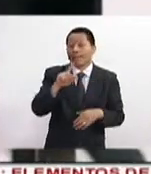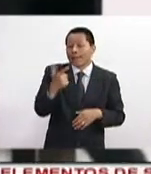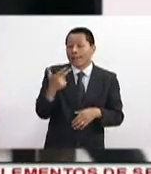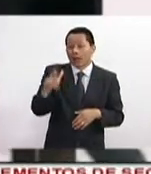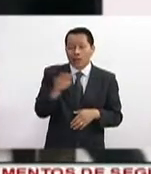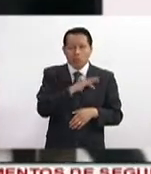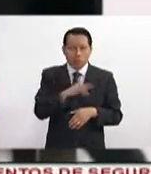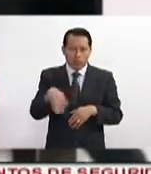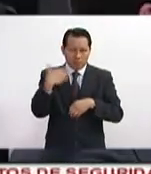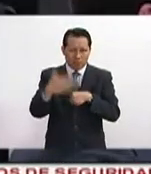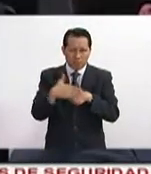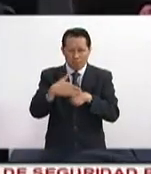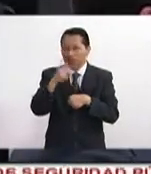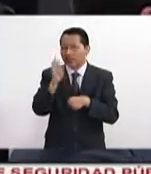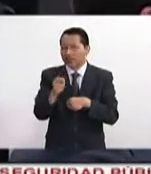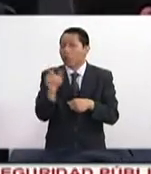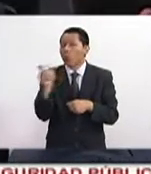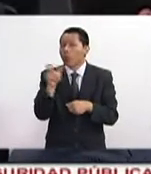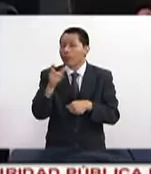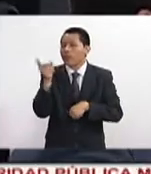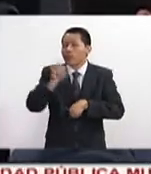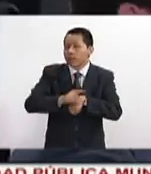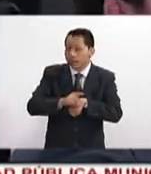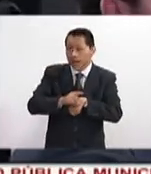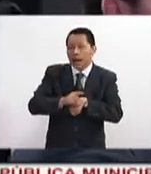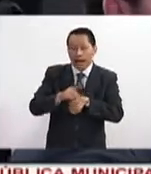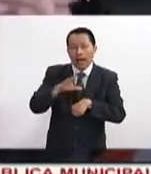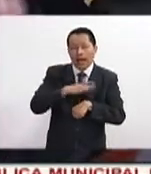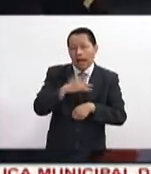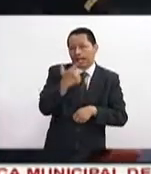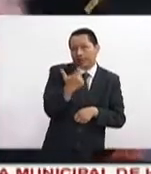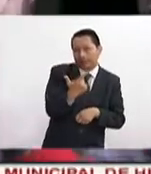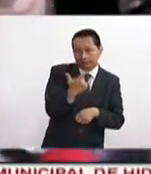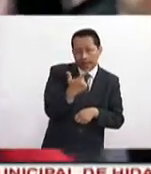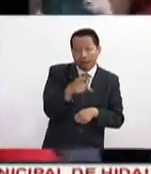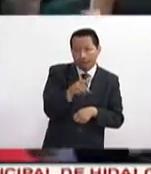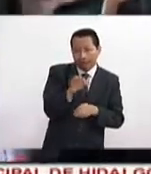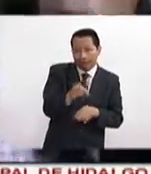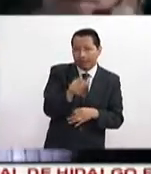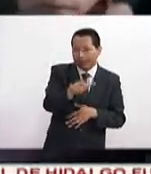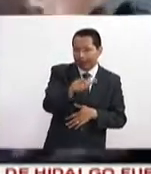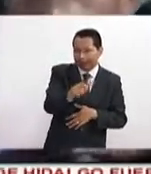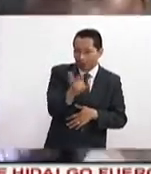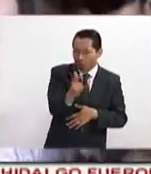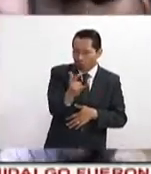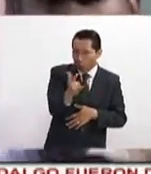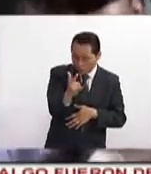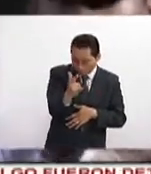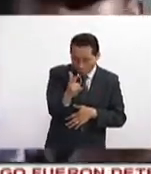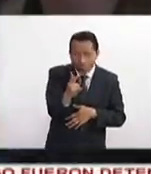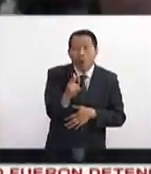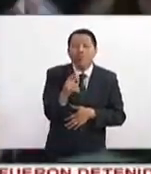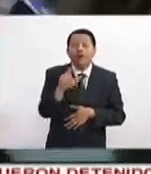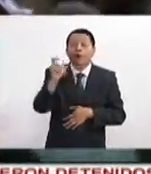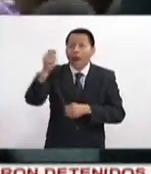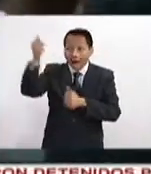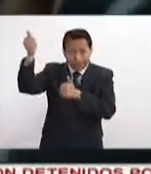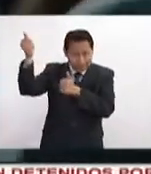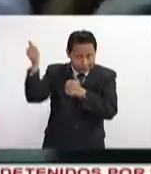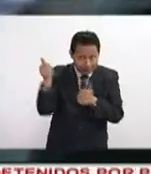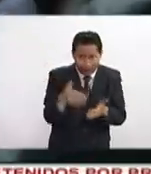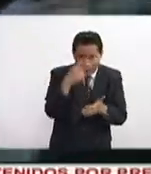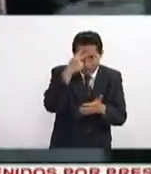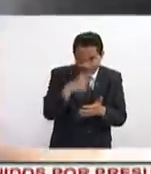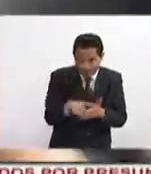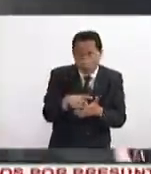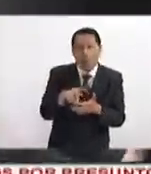tiene prevista la extradición del exgobernador para el próximo 17 de julio. Al llegar a México, Duarte será puesto